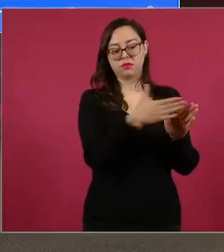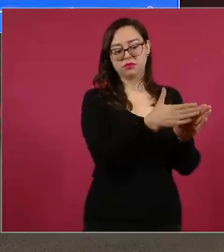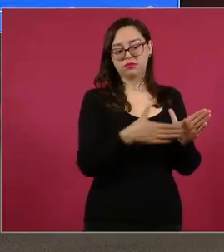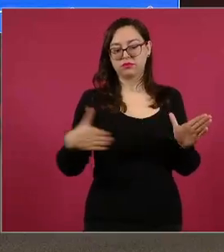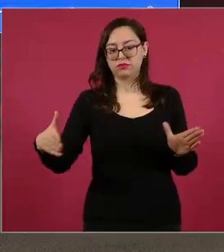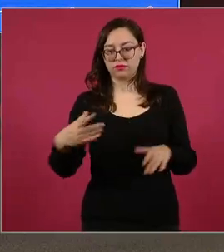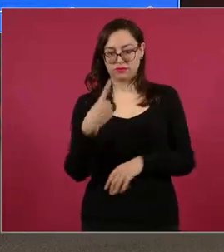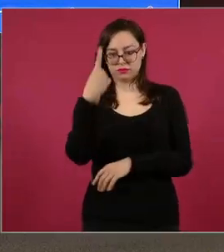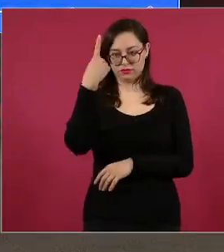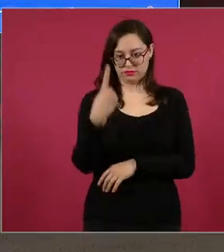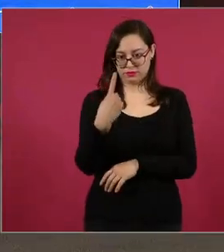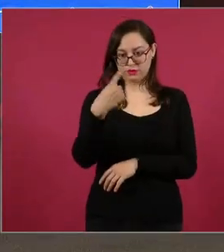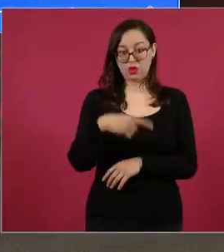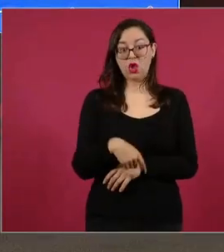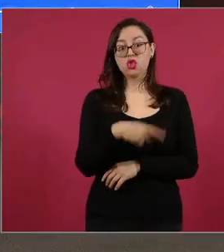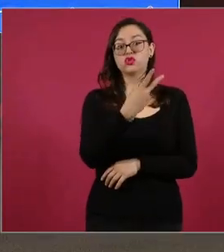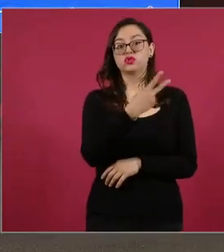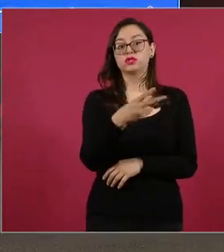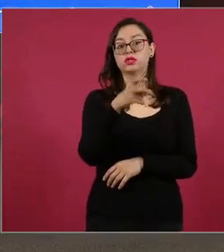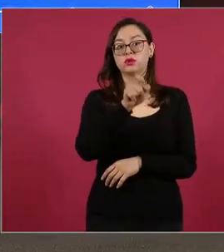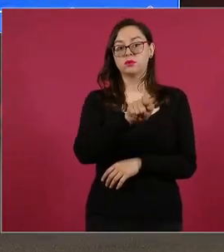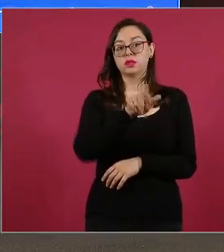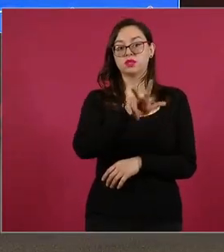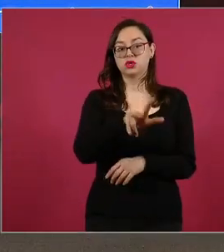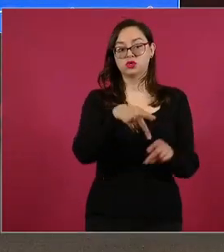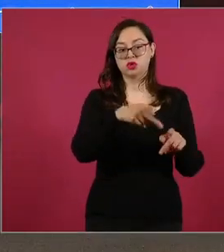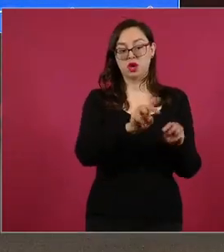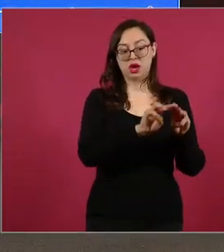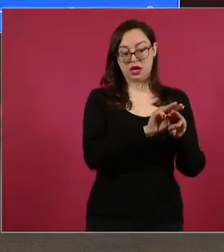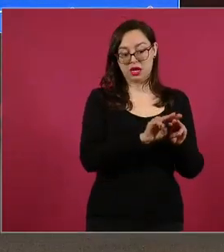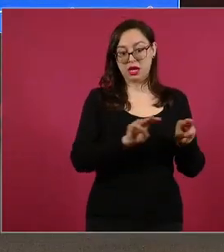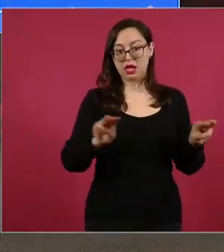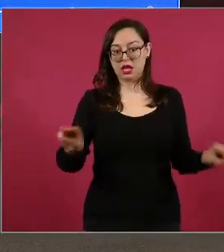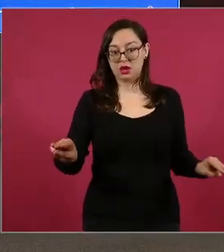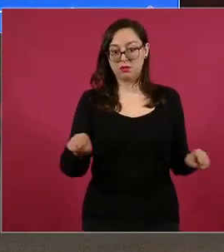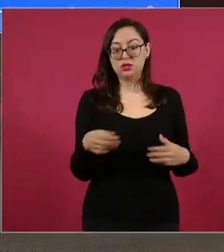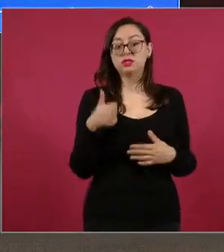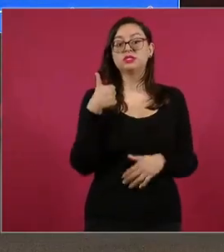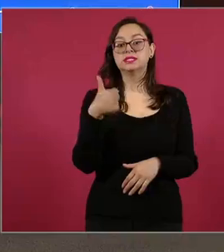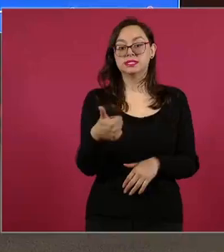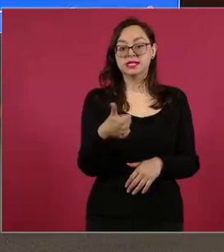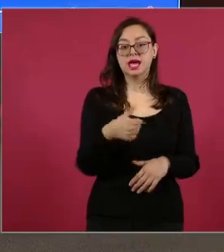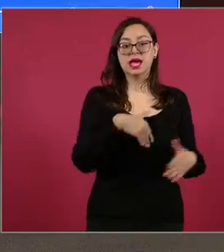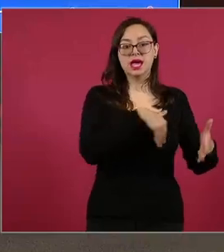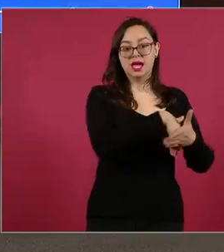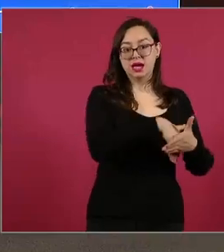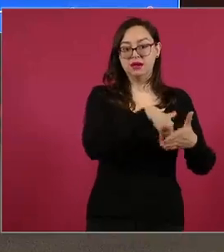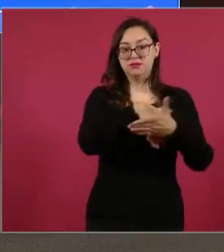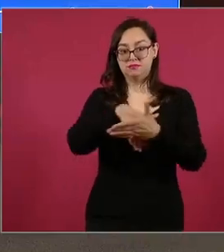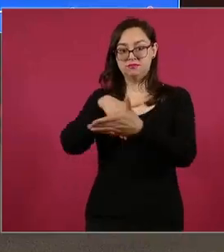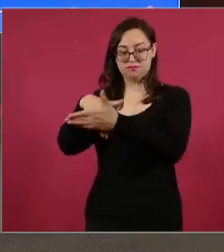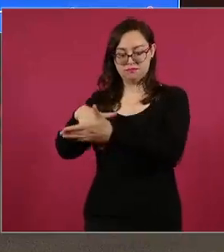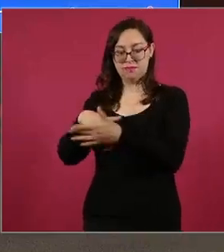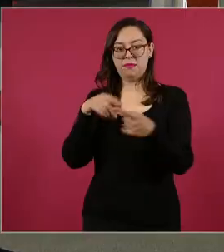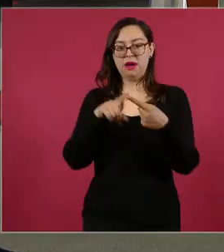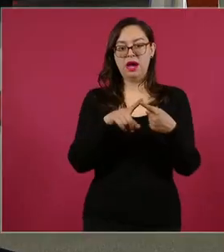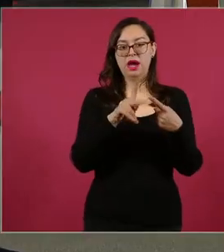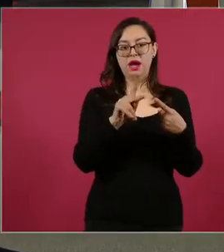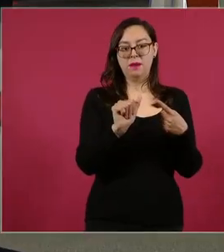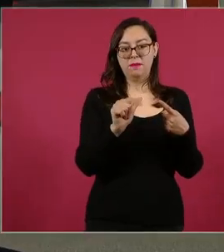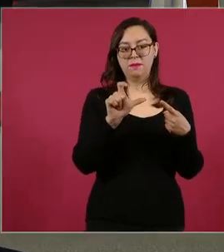a 228 kilómetros de vía férrea que pasa por estas 6 estaciones. La de Palenque, que cuenta con un